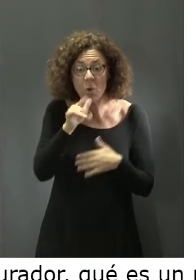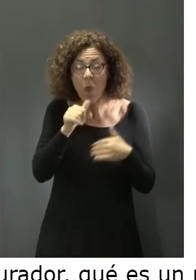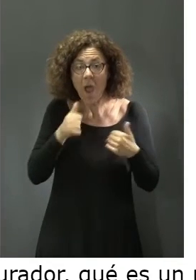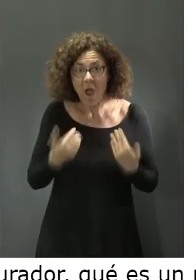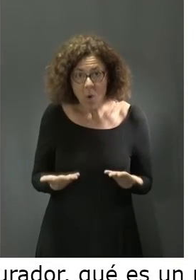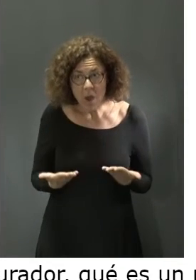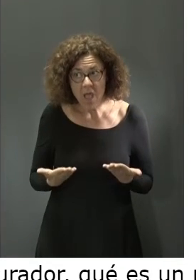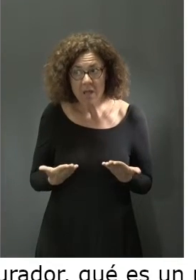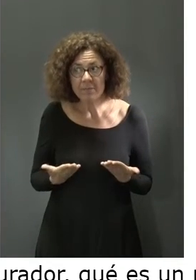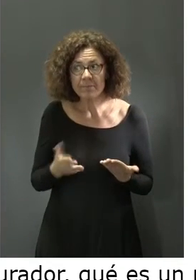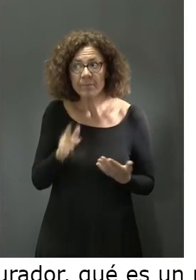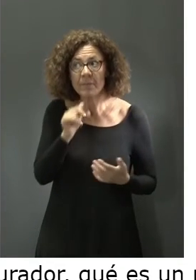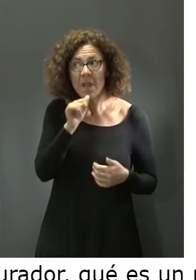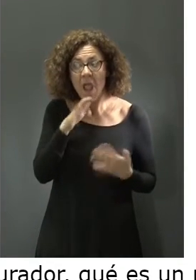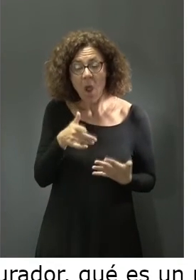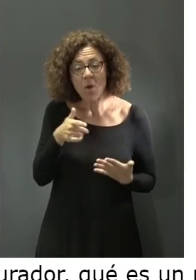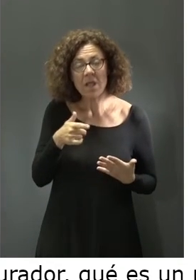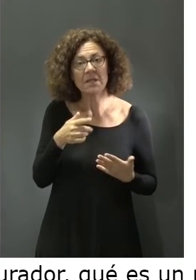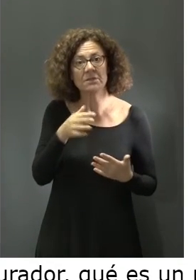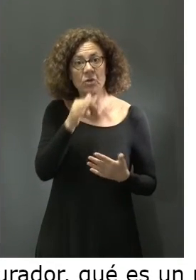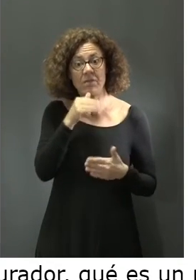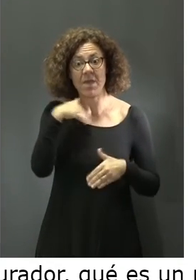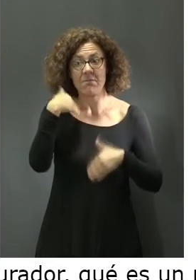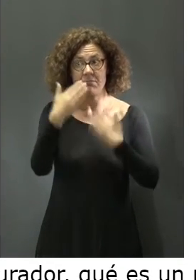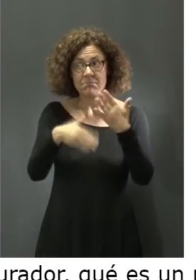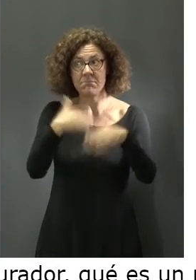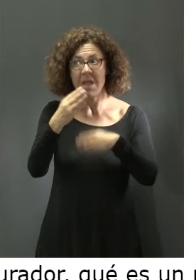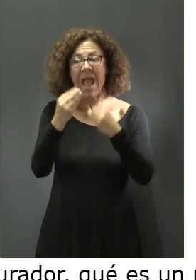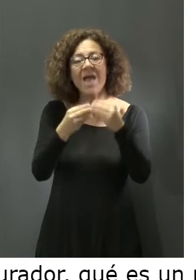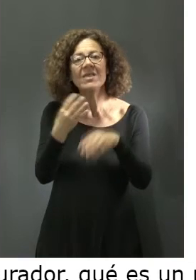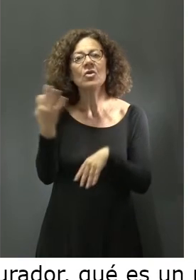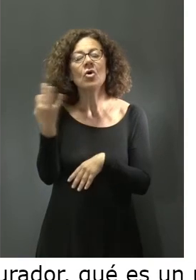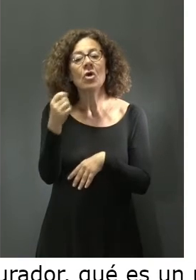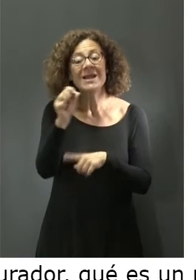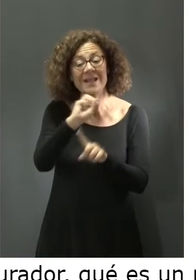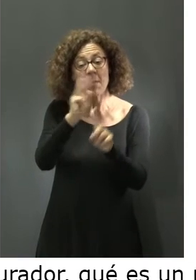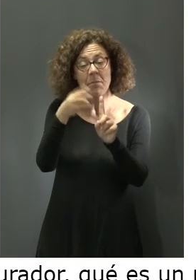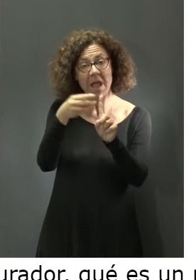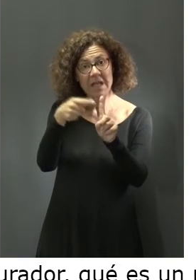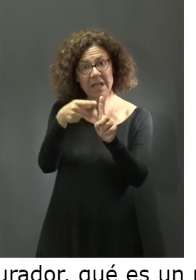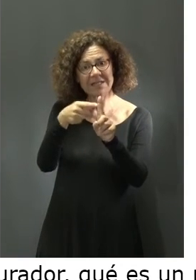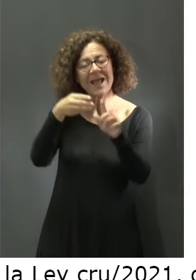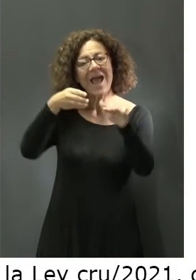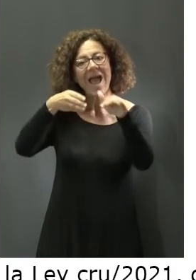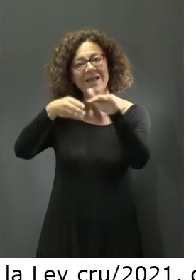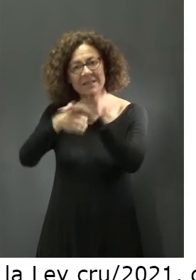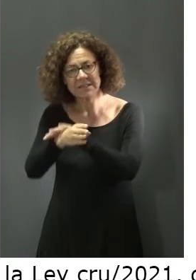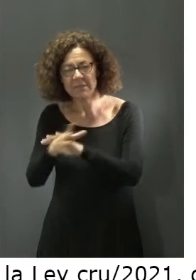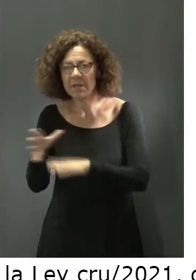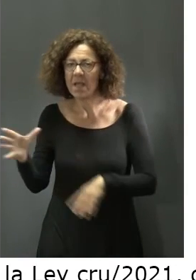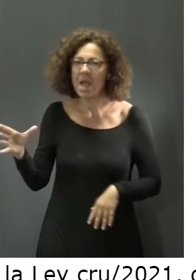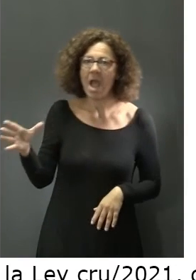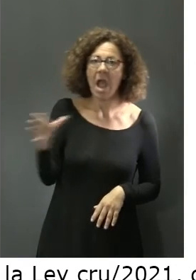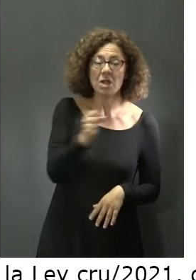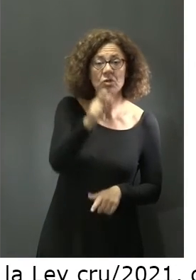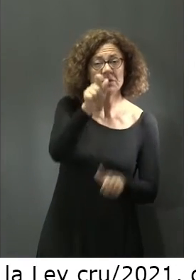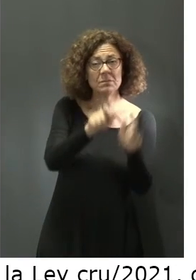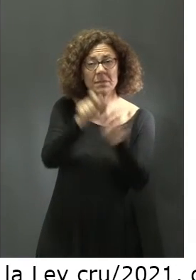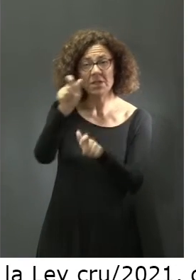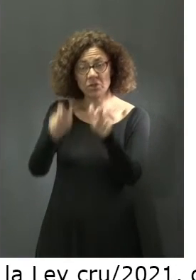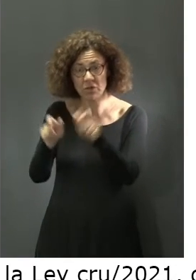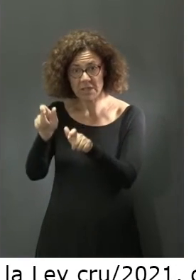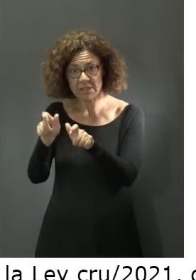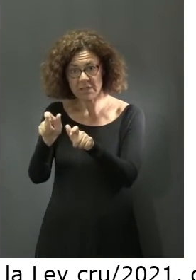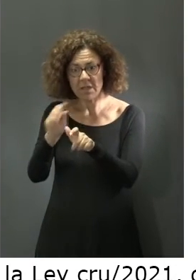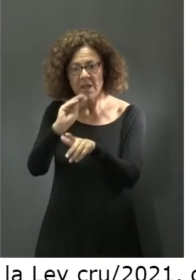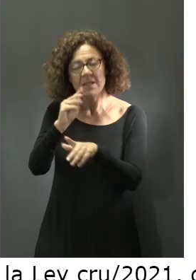actualmente está en proceso que esta página web sea accesible a todos los ciudadanos desde la